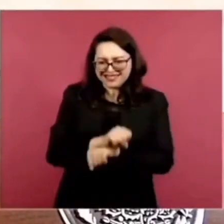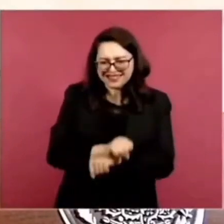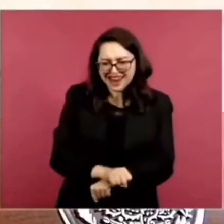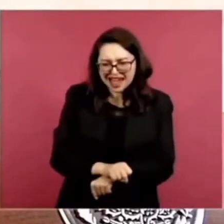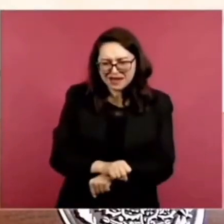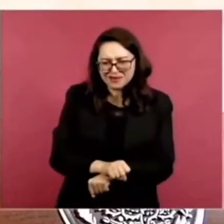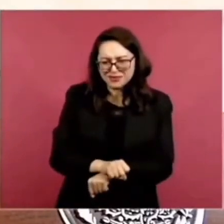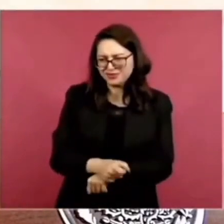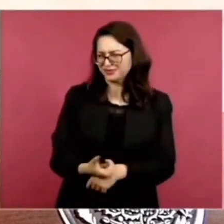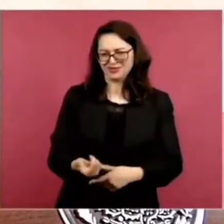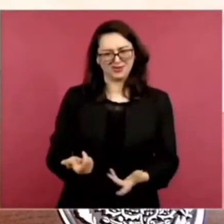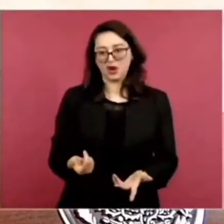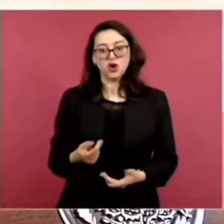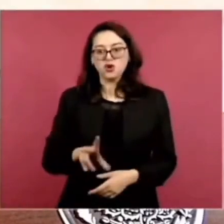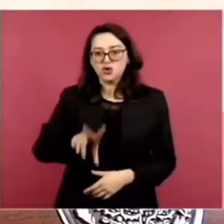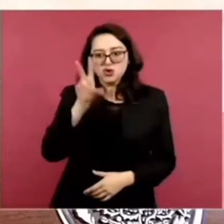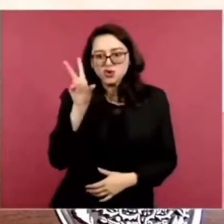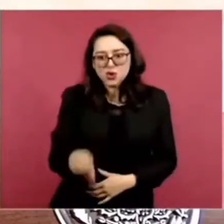que